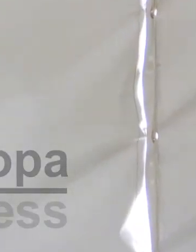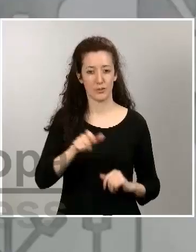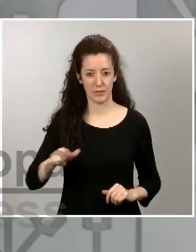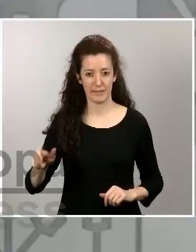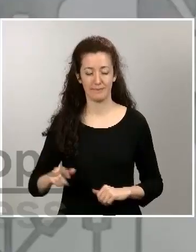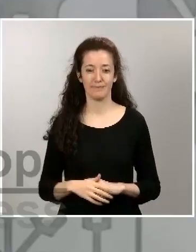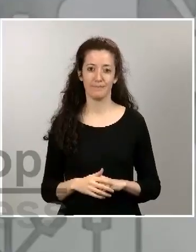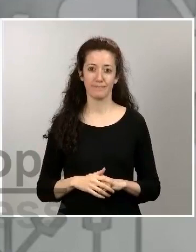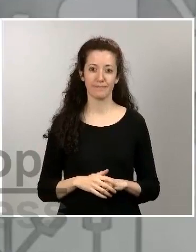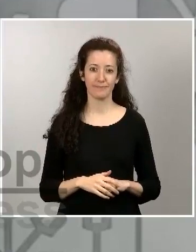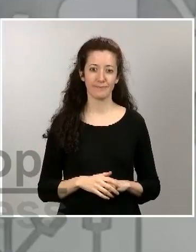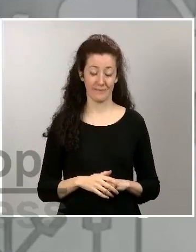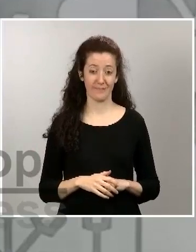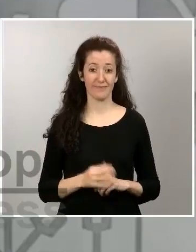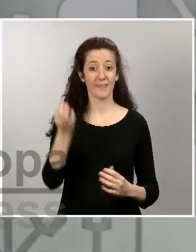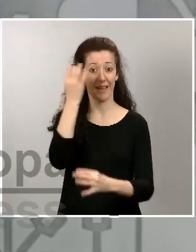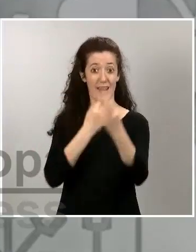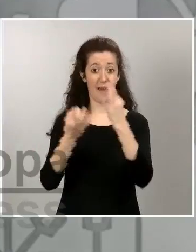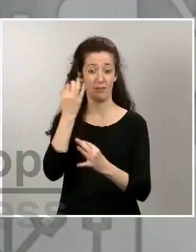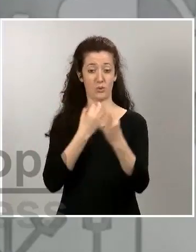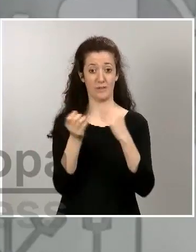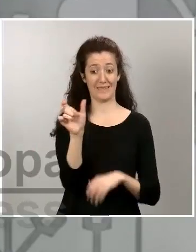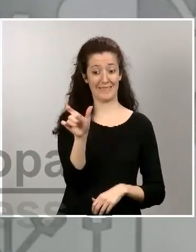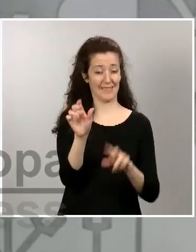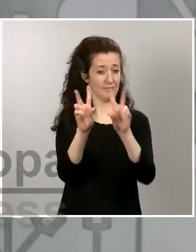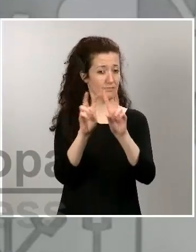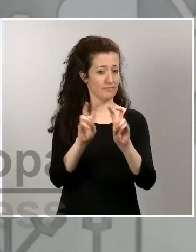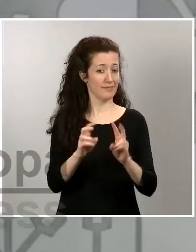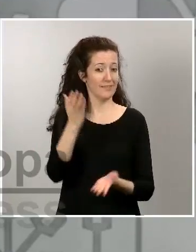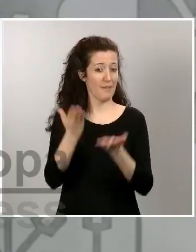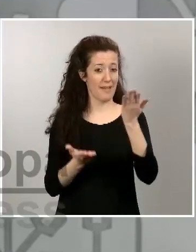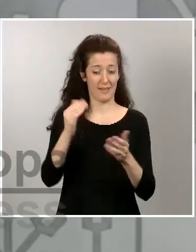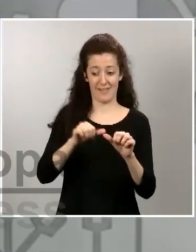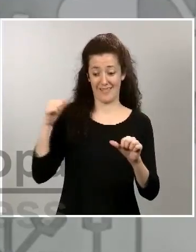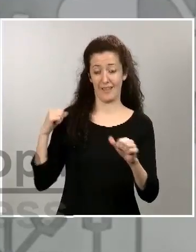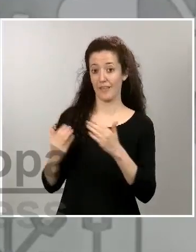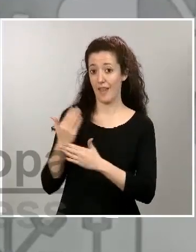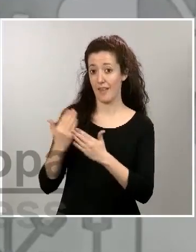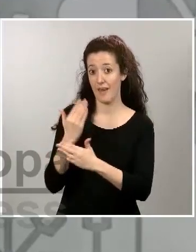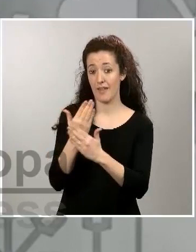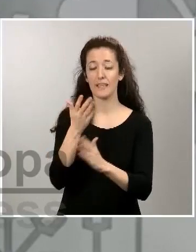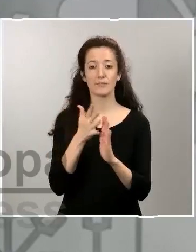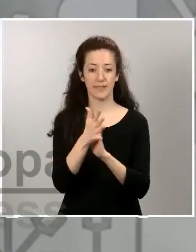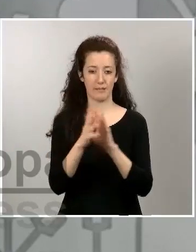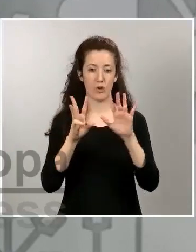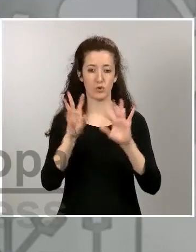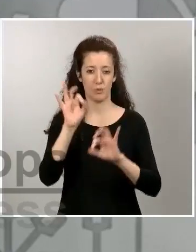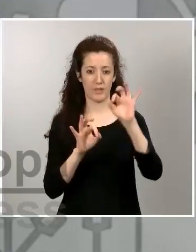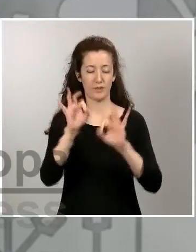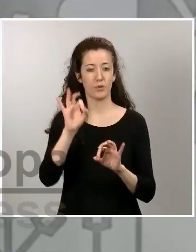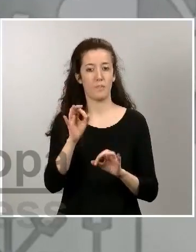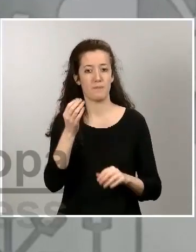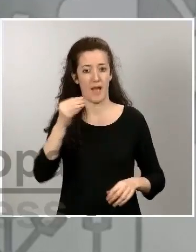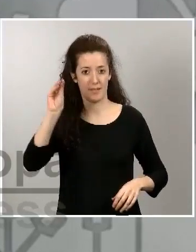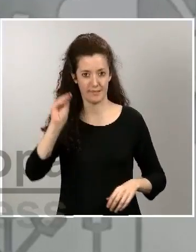analizamos este dato respecto a los días anteriores, seguimos en un incremento de alrededor del 8%. Esto apunta,